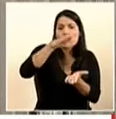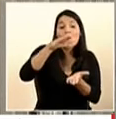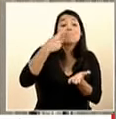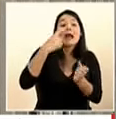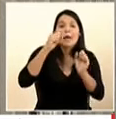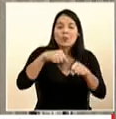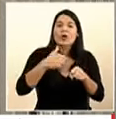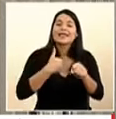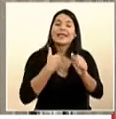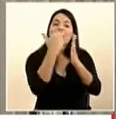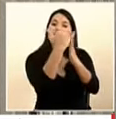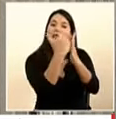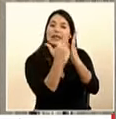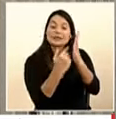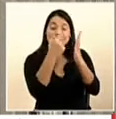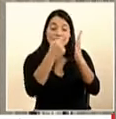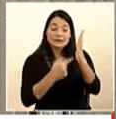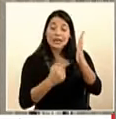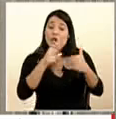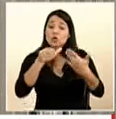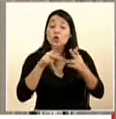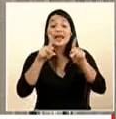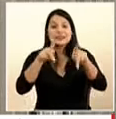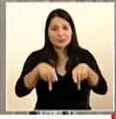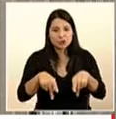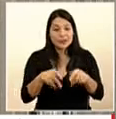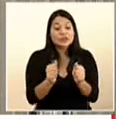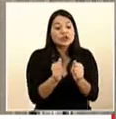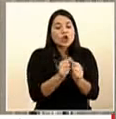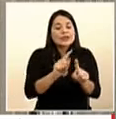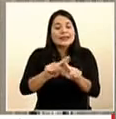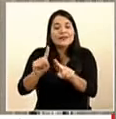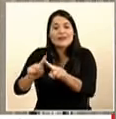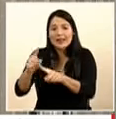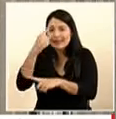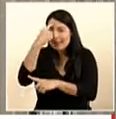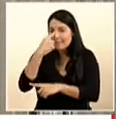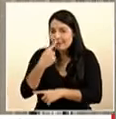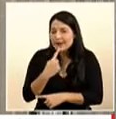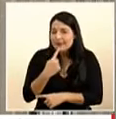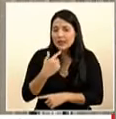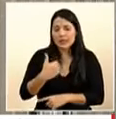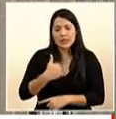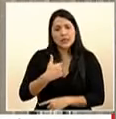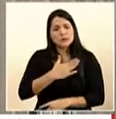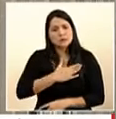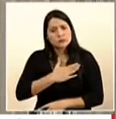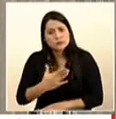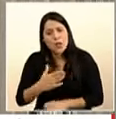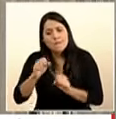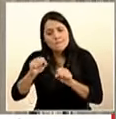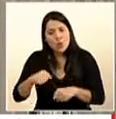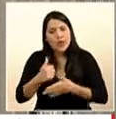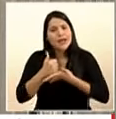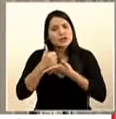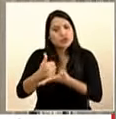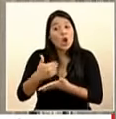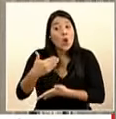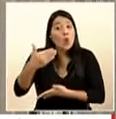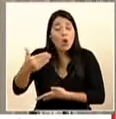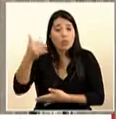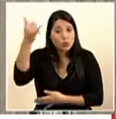personas de muchos diferentes perfiles que están dispuestos a sumarse a esta batalla en el momento que sean